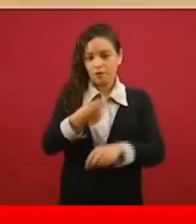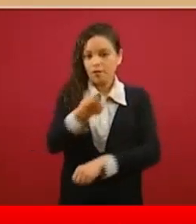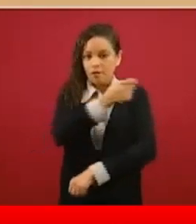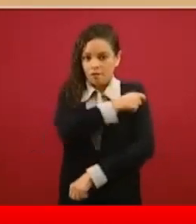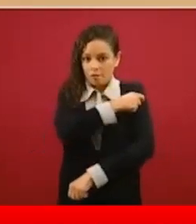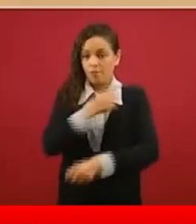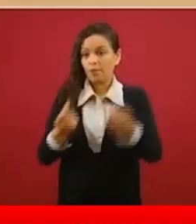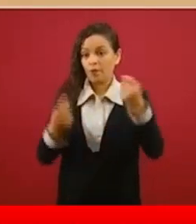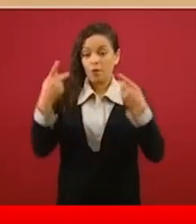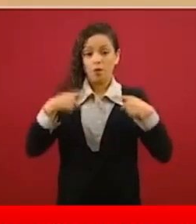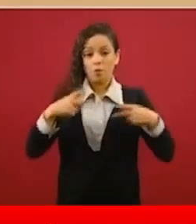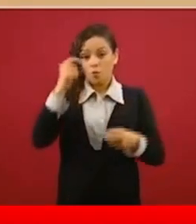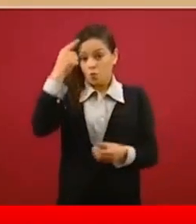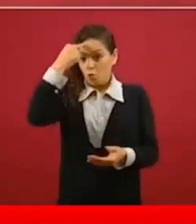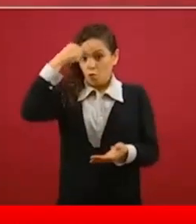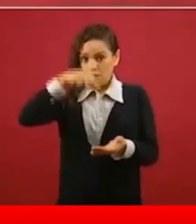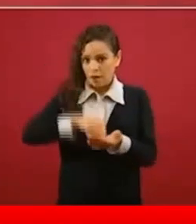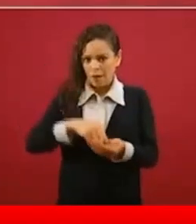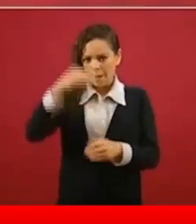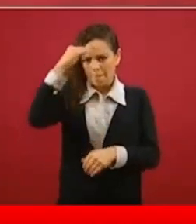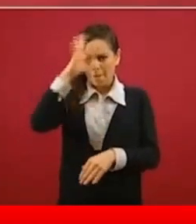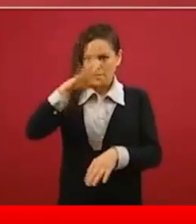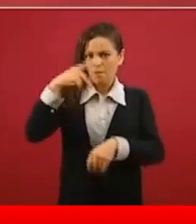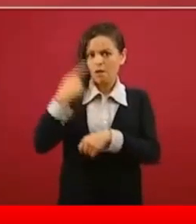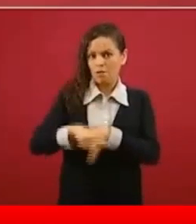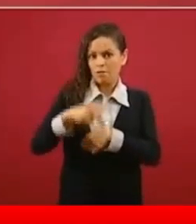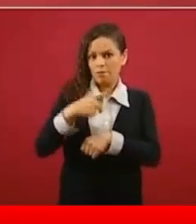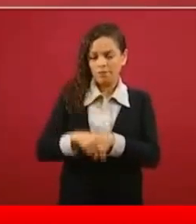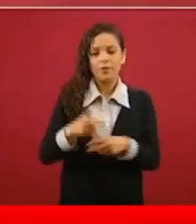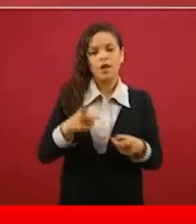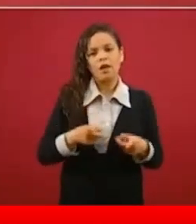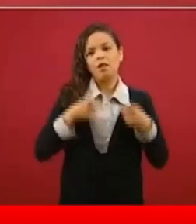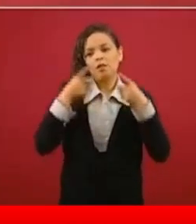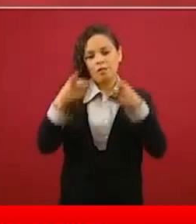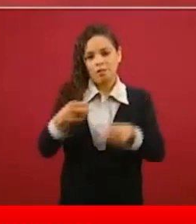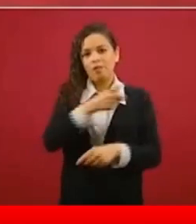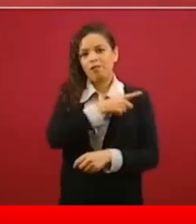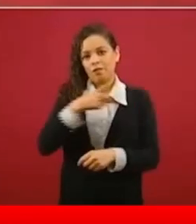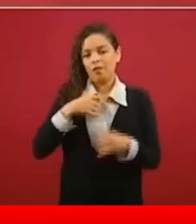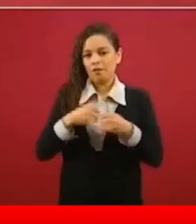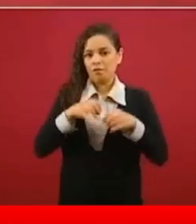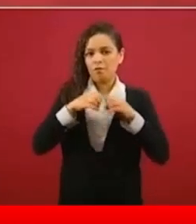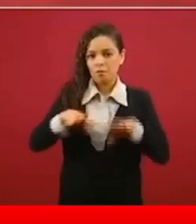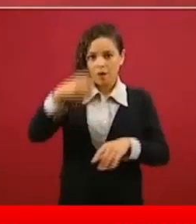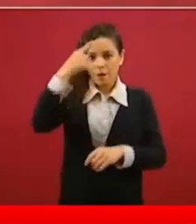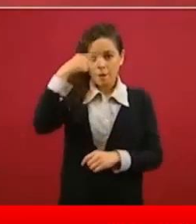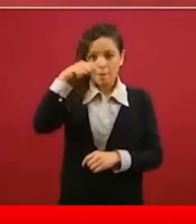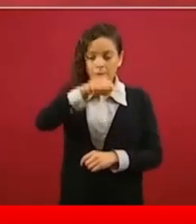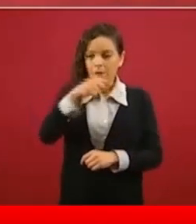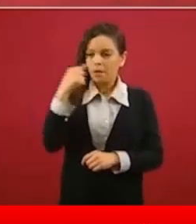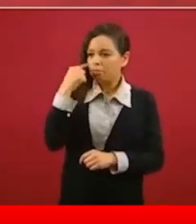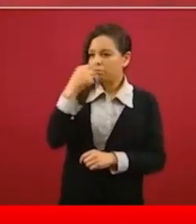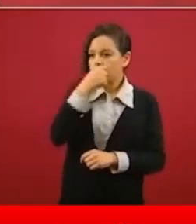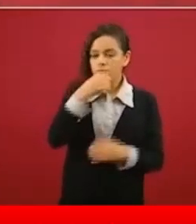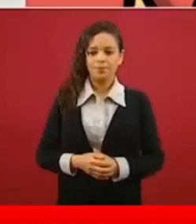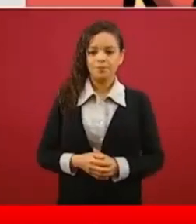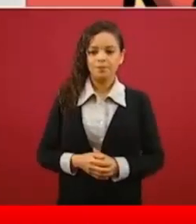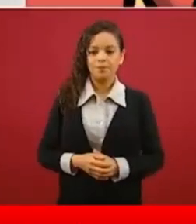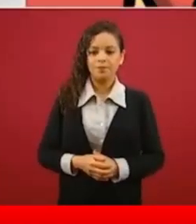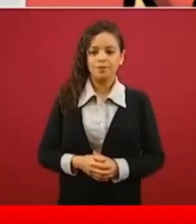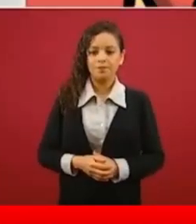considera que son peligrosas hay que transmitirle esta información a ayudarle a que visualice los grandes beneficios de la